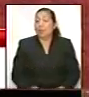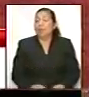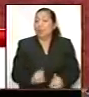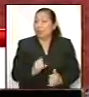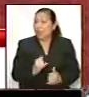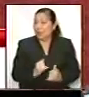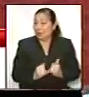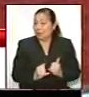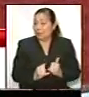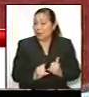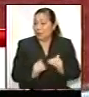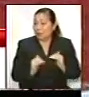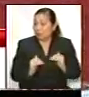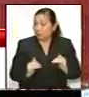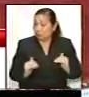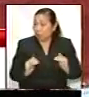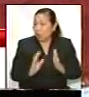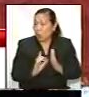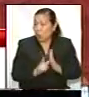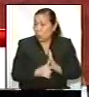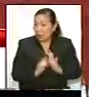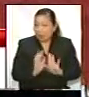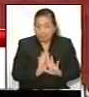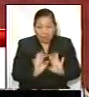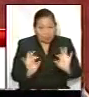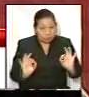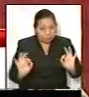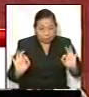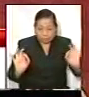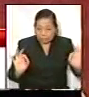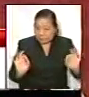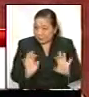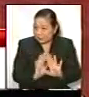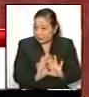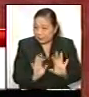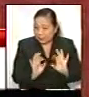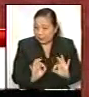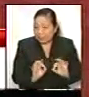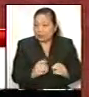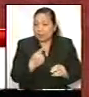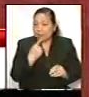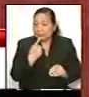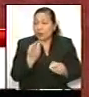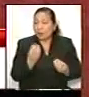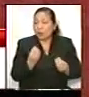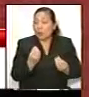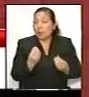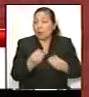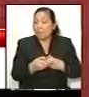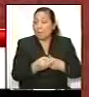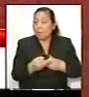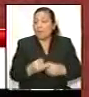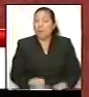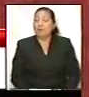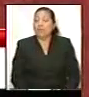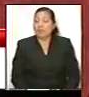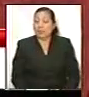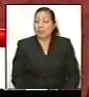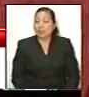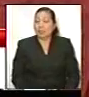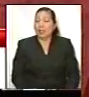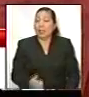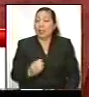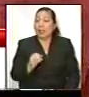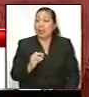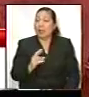termine con esta delimitación y luego de ello ya declarar como provincia a